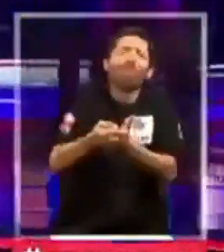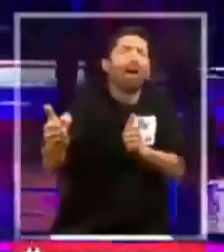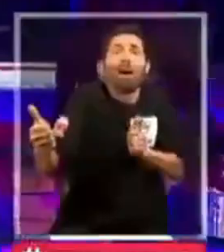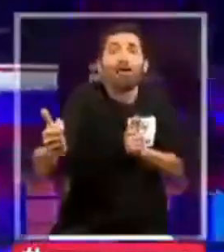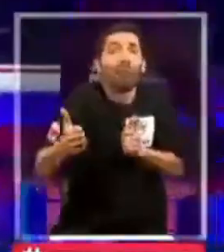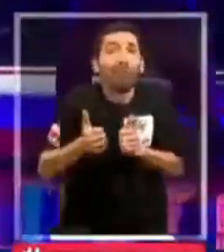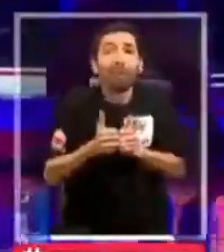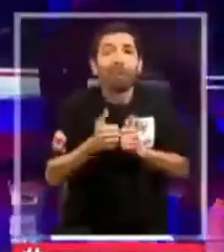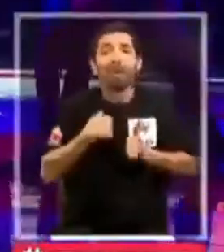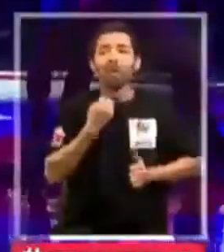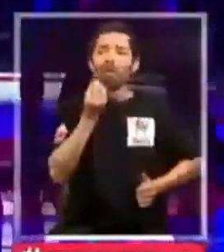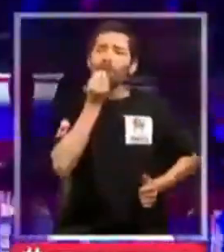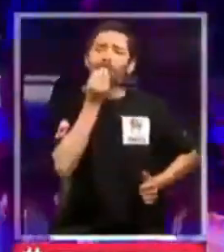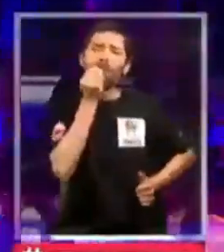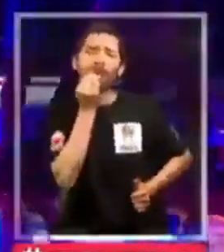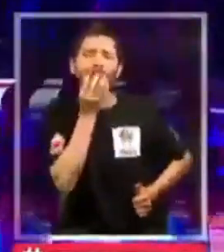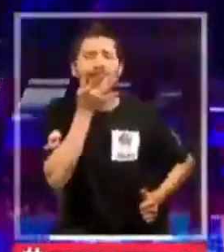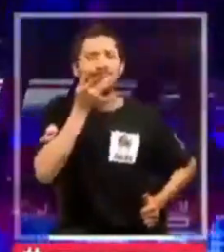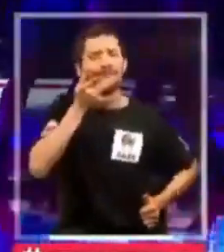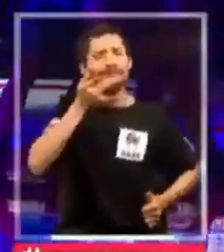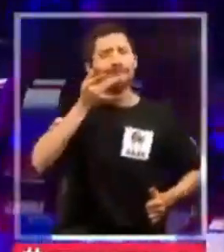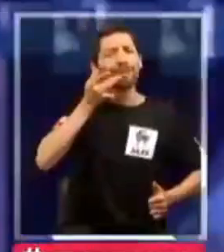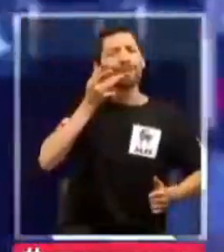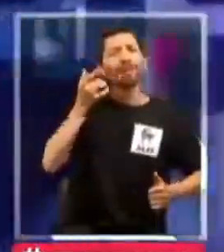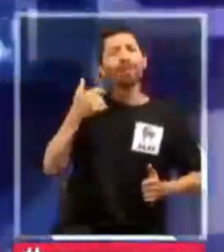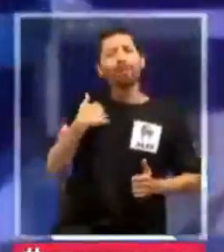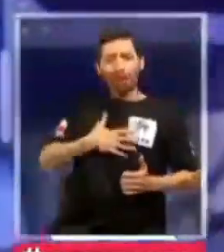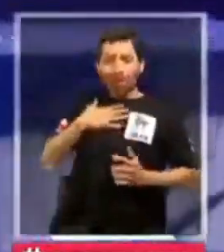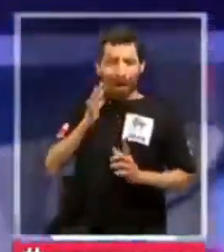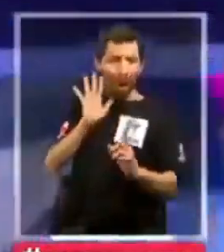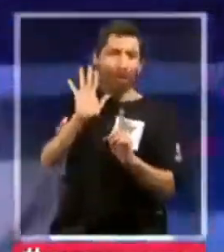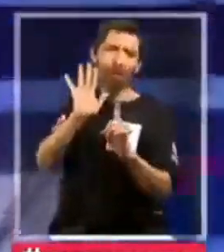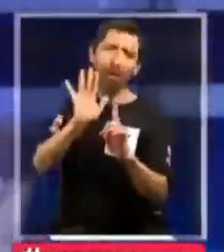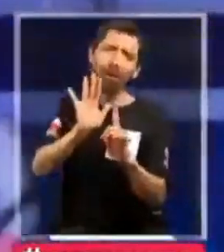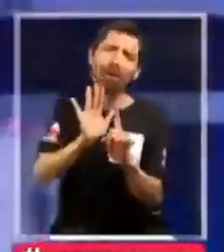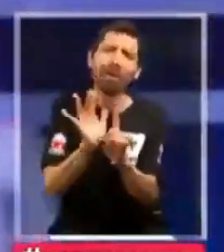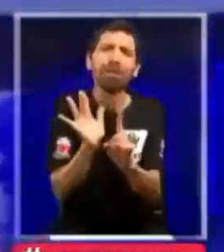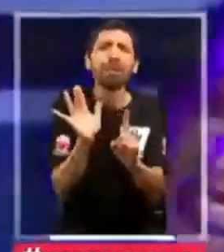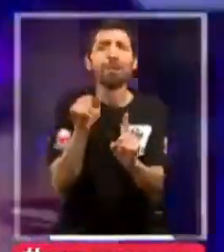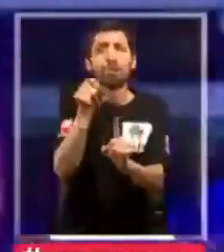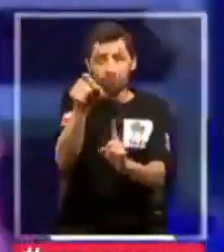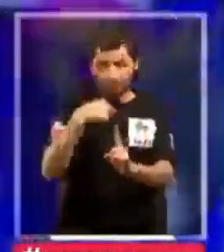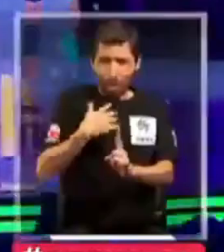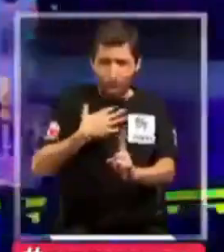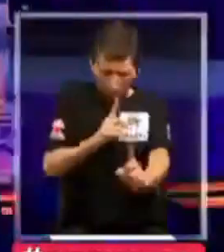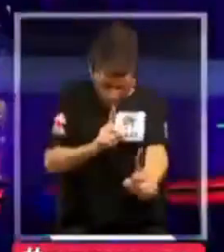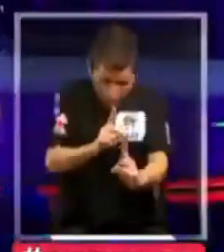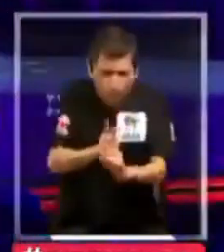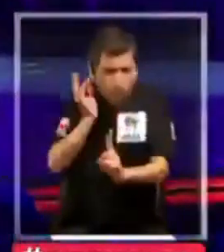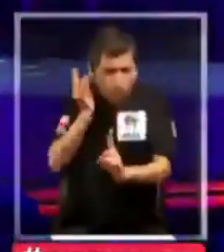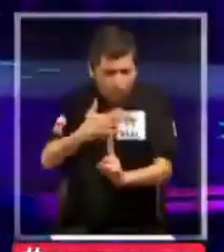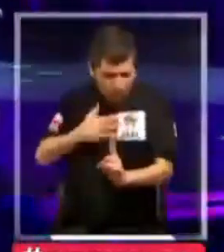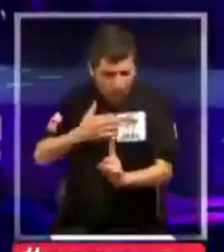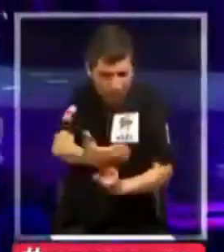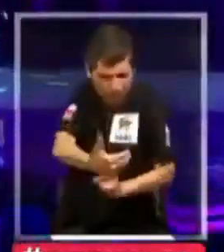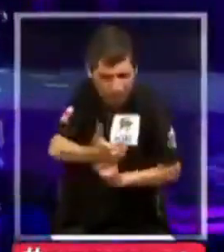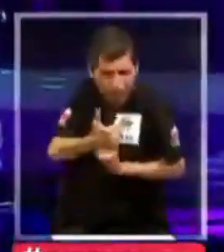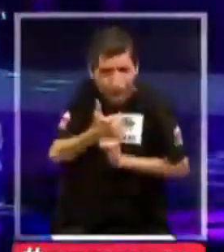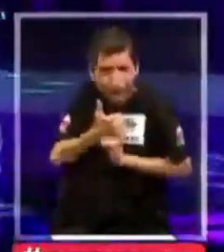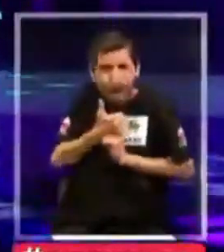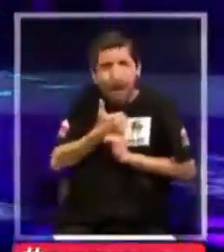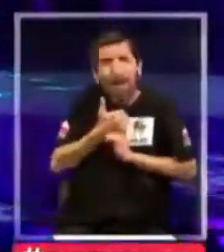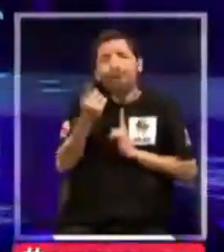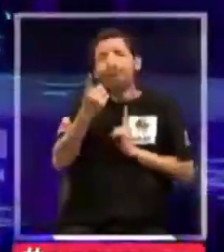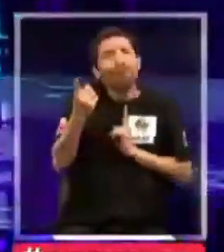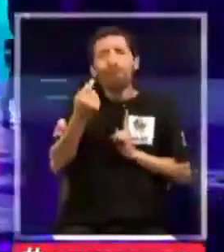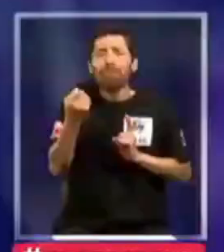Eso me saben a miel. Yo quiero tocarte la piel. Quiero que tú seas mi mujer. No quiero que la vayamos a